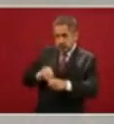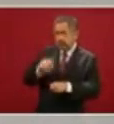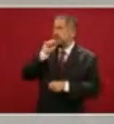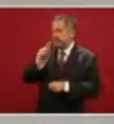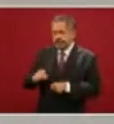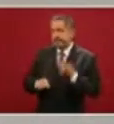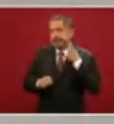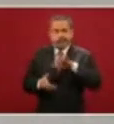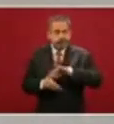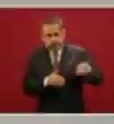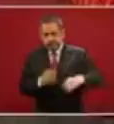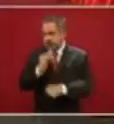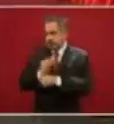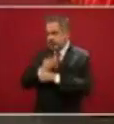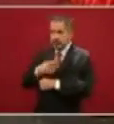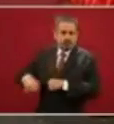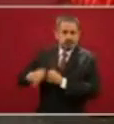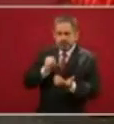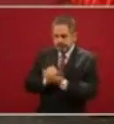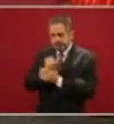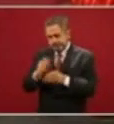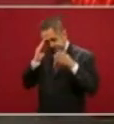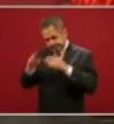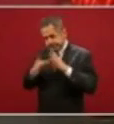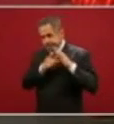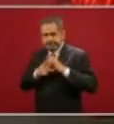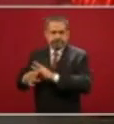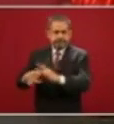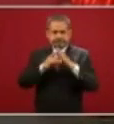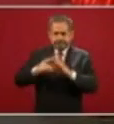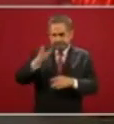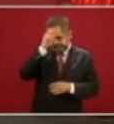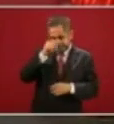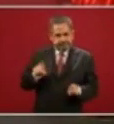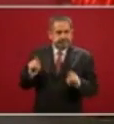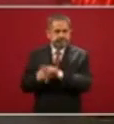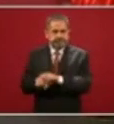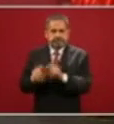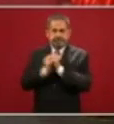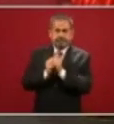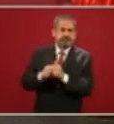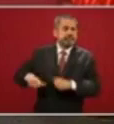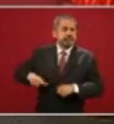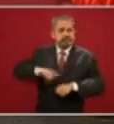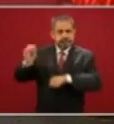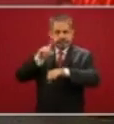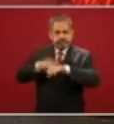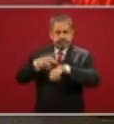toma de decisiones. Todos y todas actúan de común acuerdo y al unísono con el gobierno